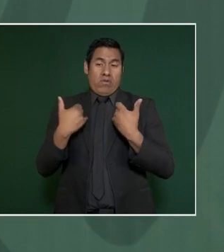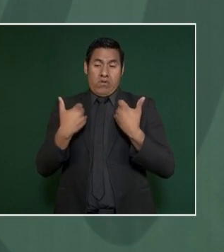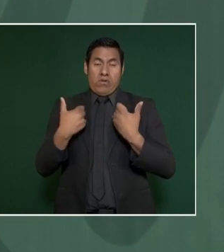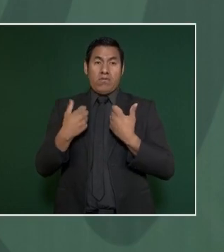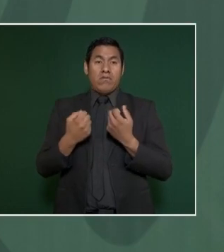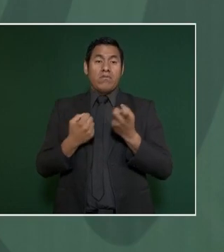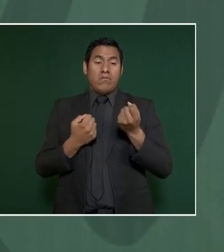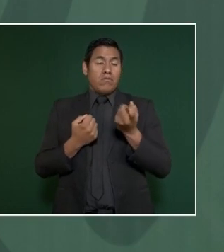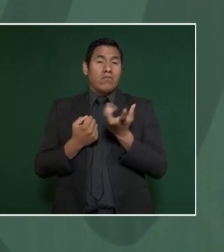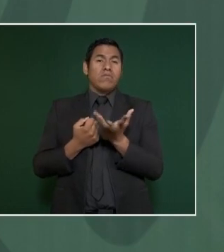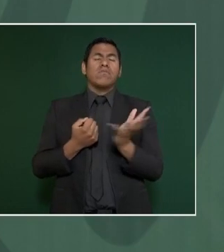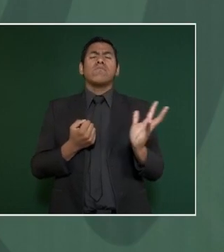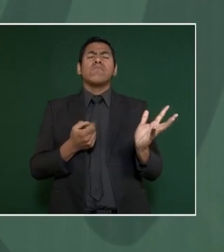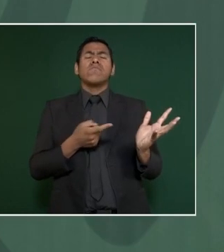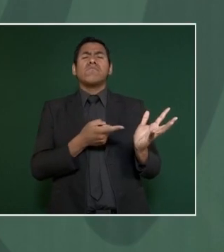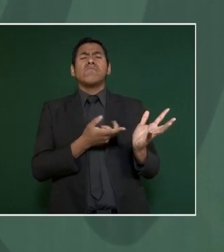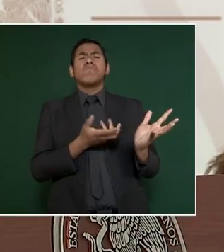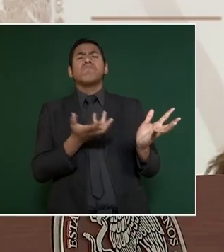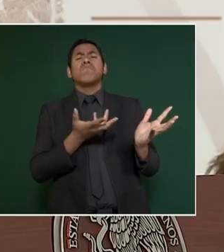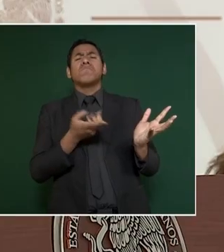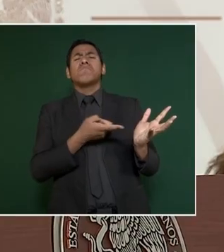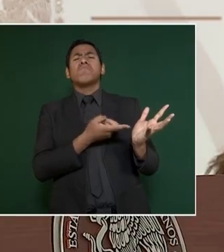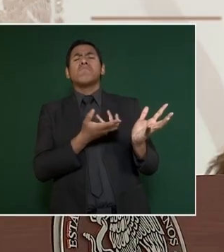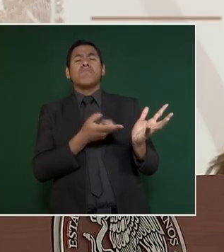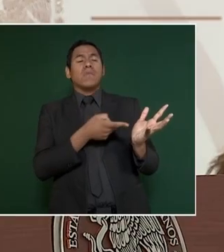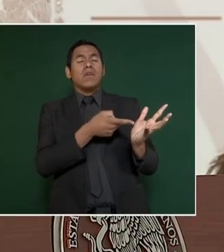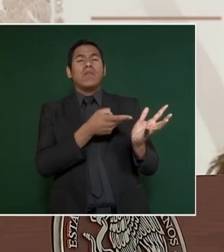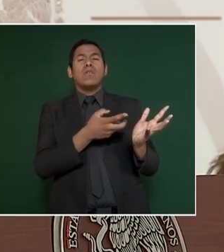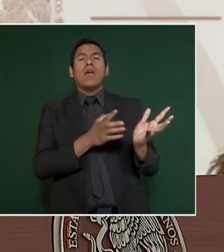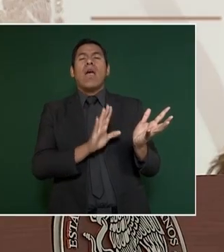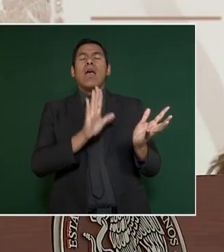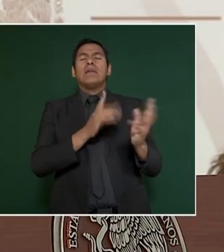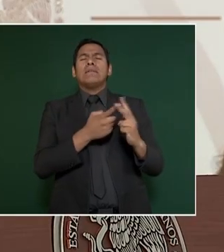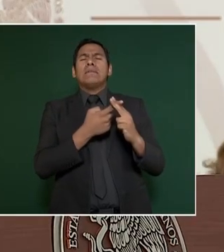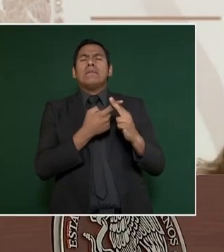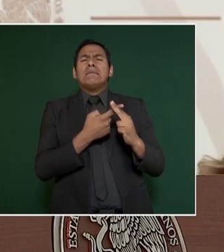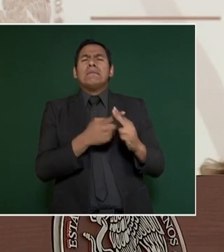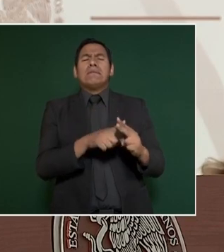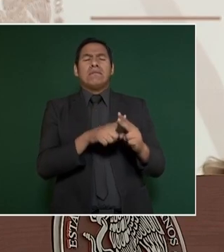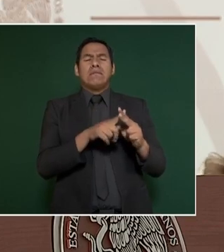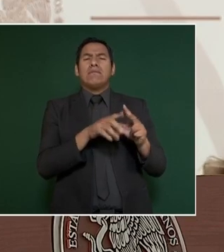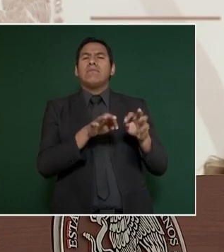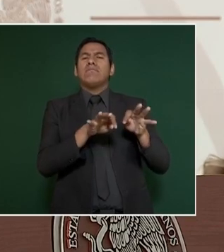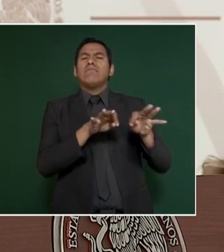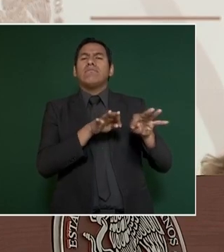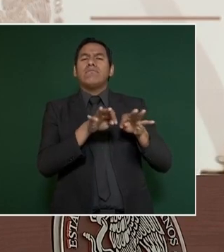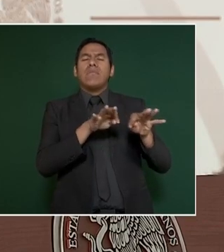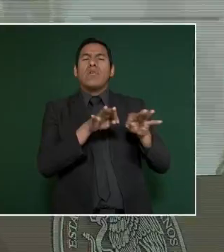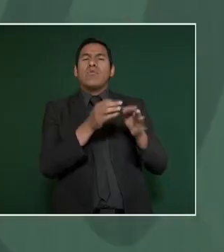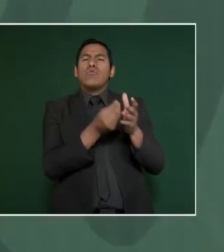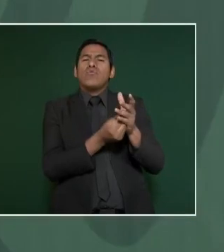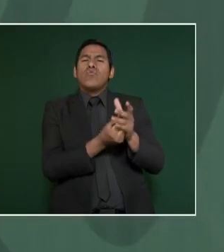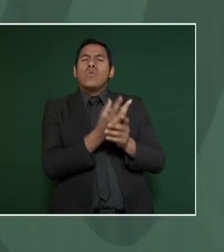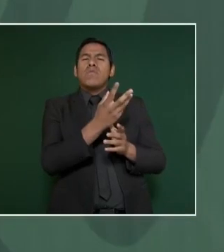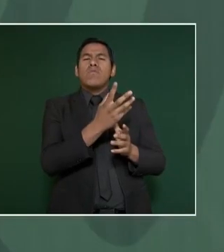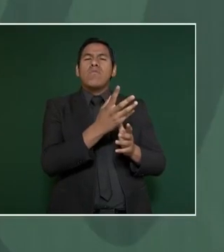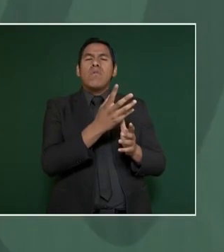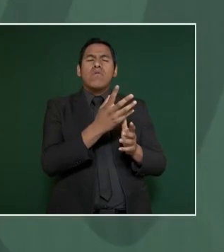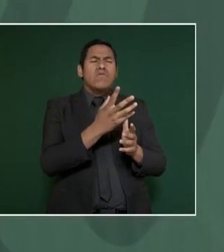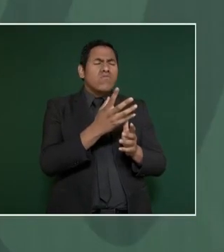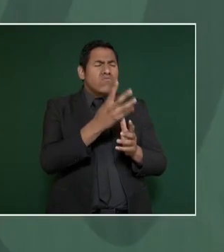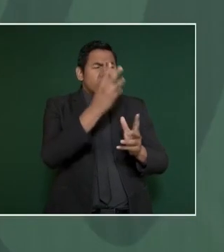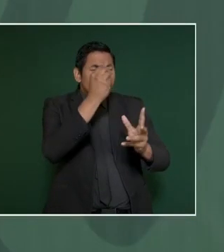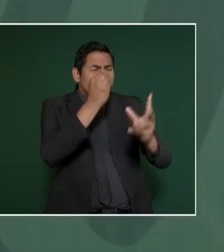que están trabajando como aprendices y que reciben